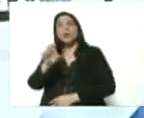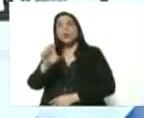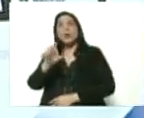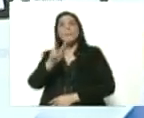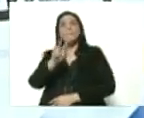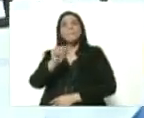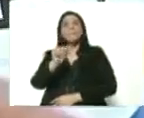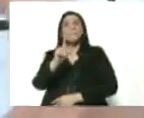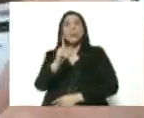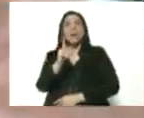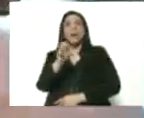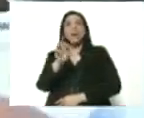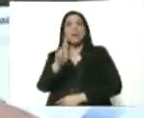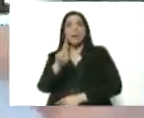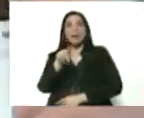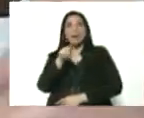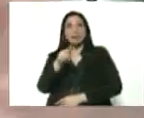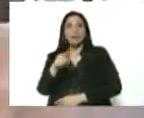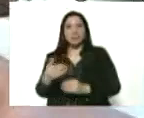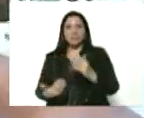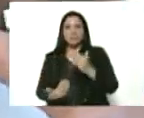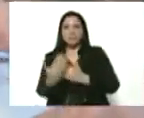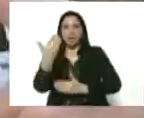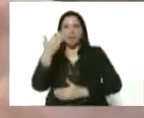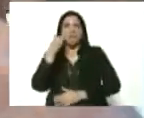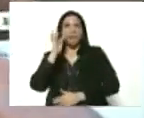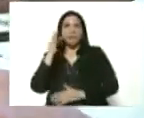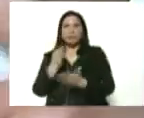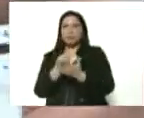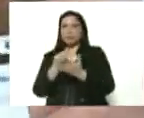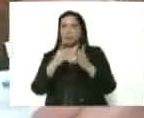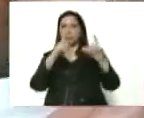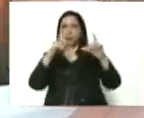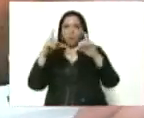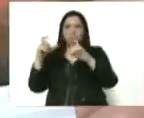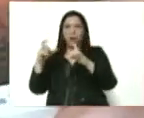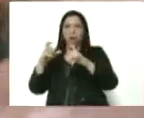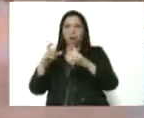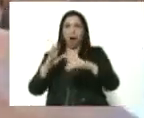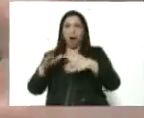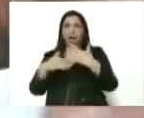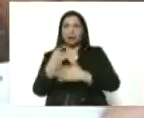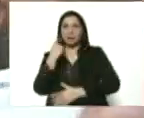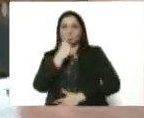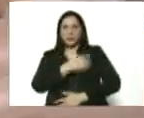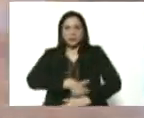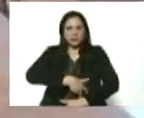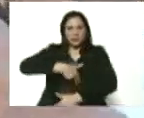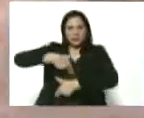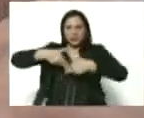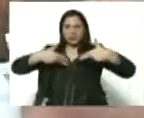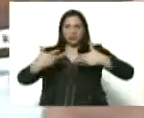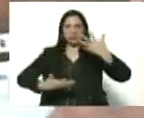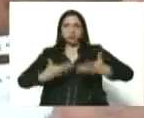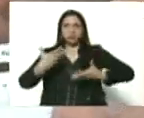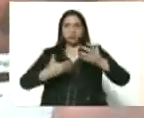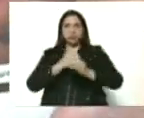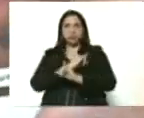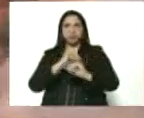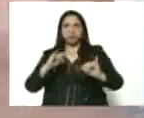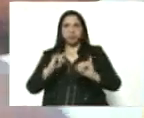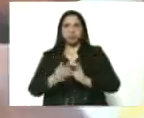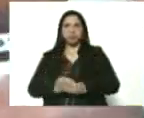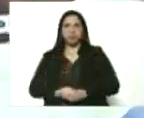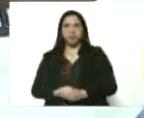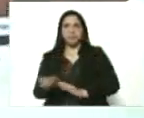en esa página web. Como siempre, publican fotografías armadas hasta los dientes, con fuego, donde probablemente han destruido algún poblado,